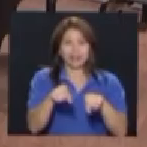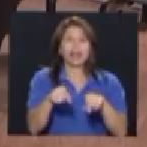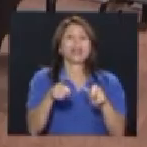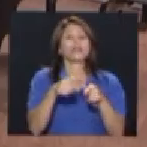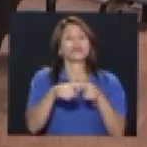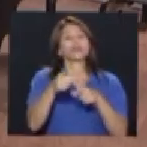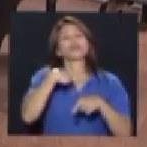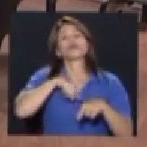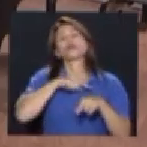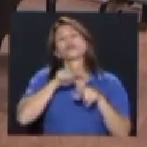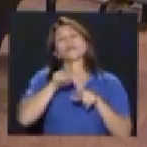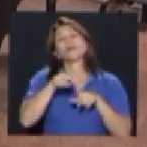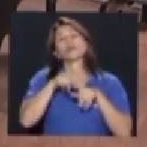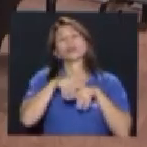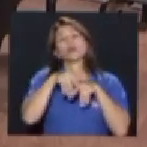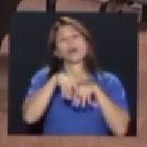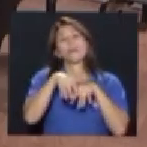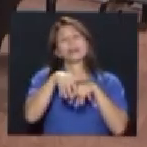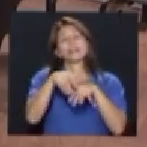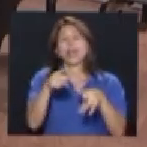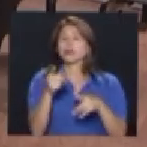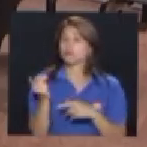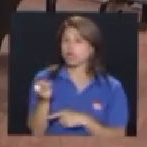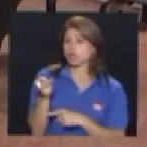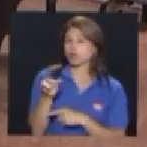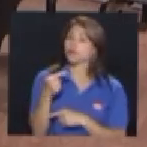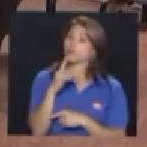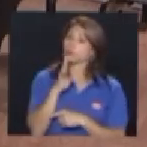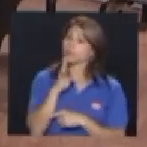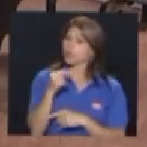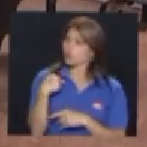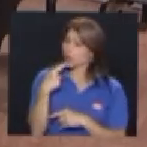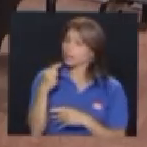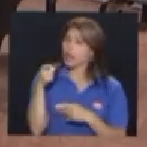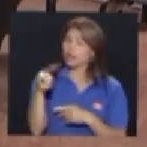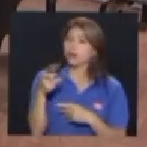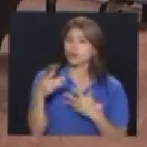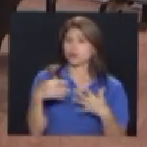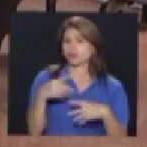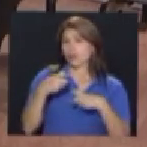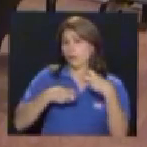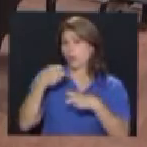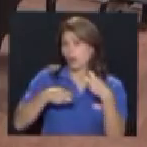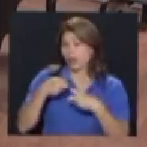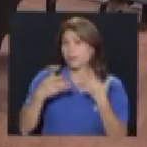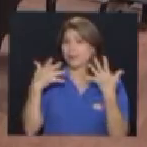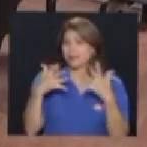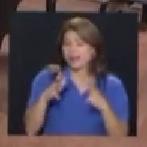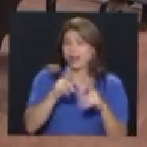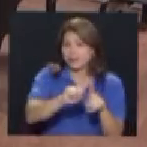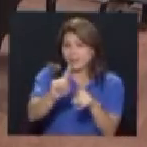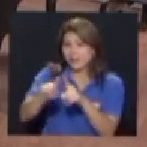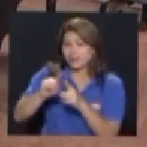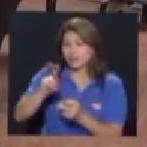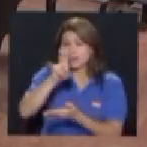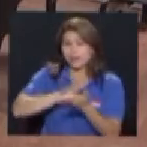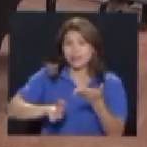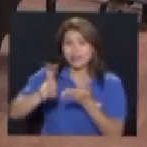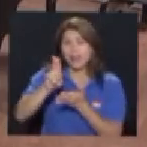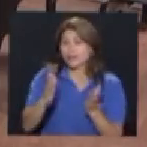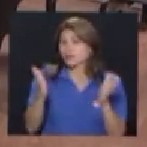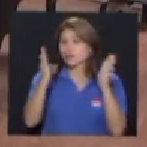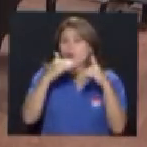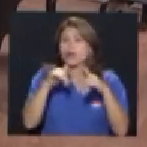íbamos conversando y yo le decía, qué problema que las universidades hayan perdido una voz articulada sobre el